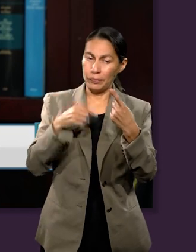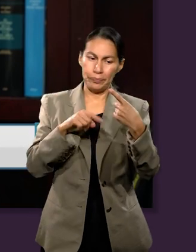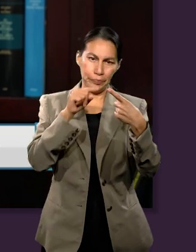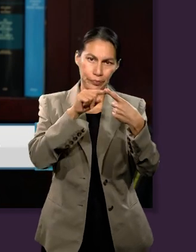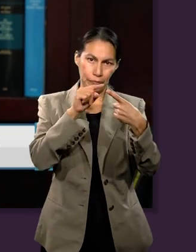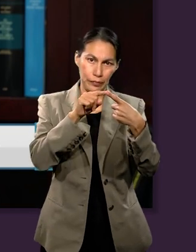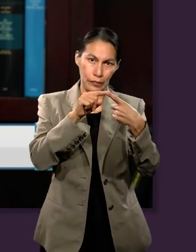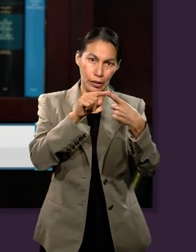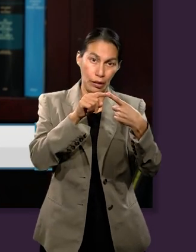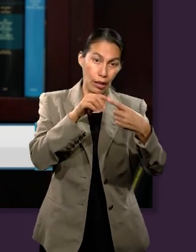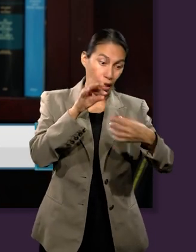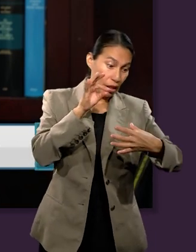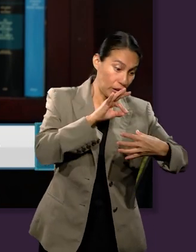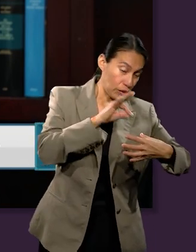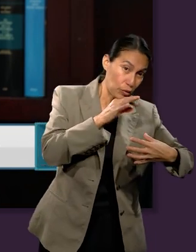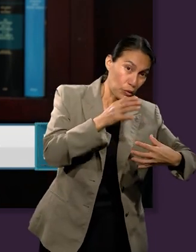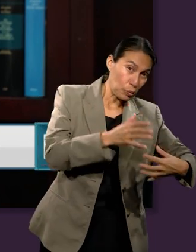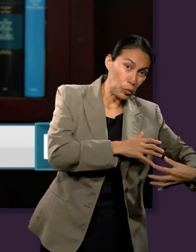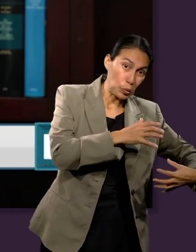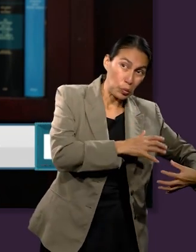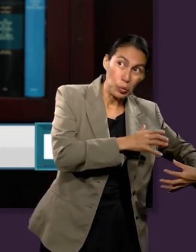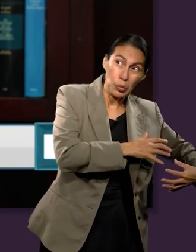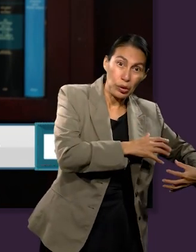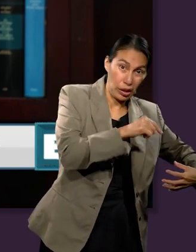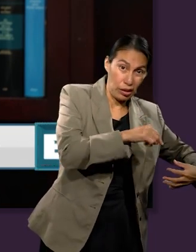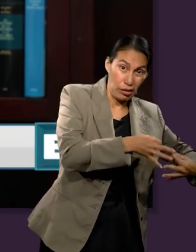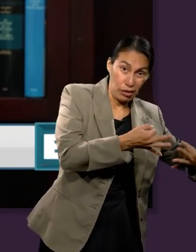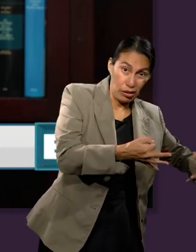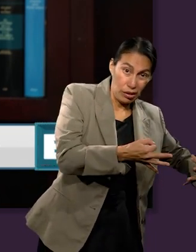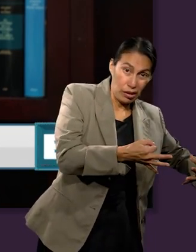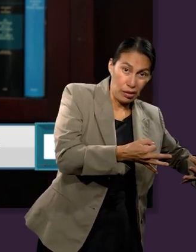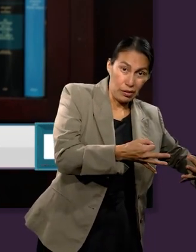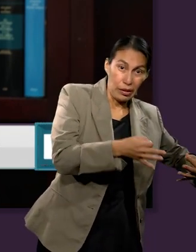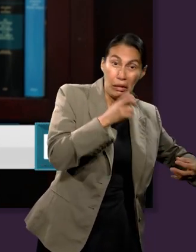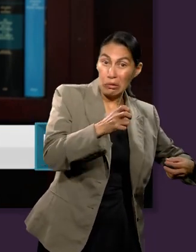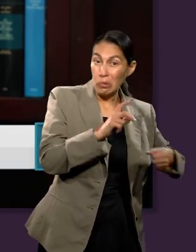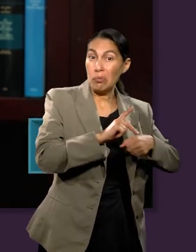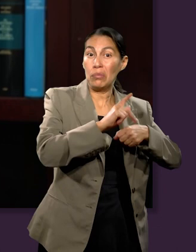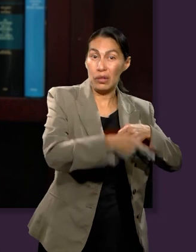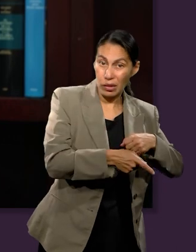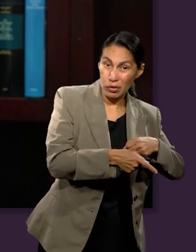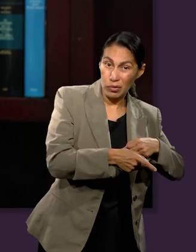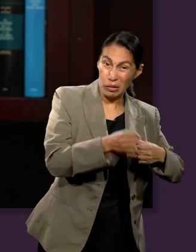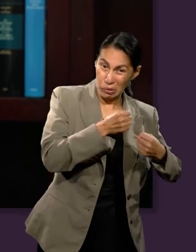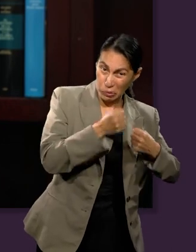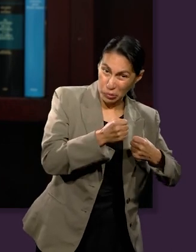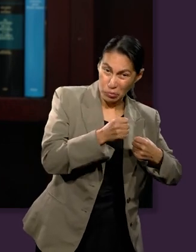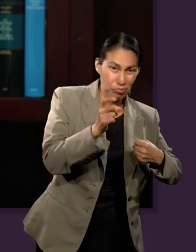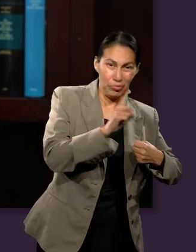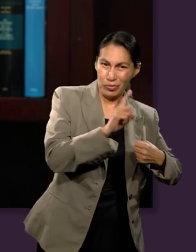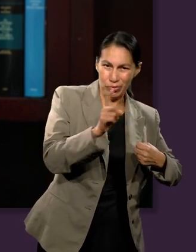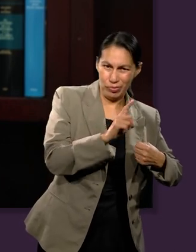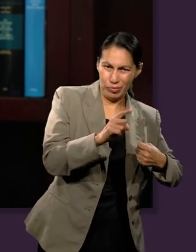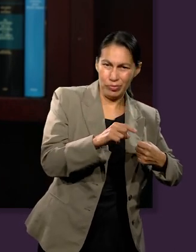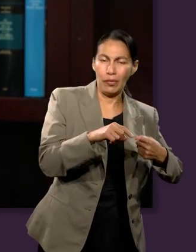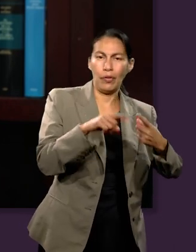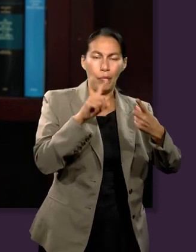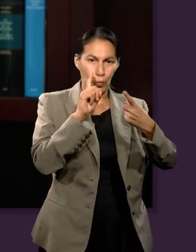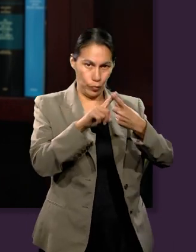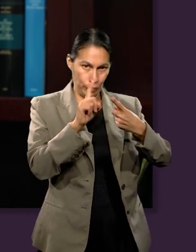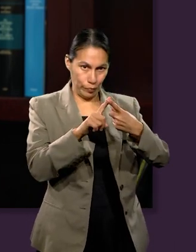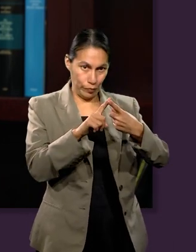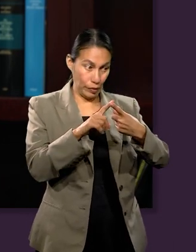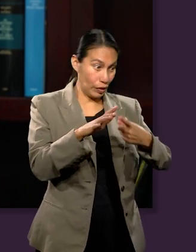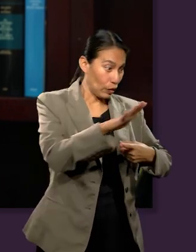él dice que el acumular tesoros en esta tierra es peligroso y es inseguro